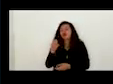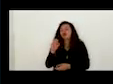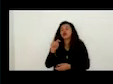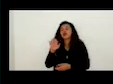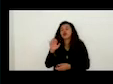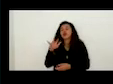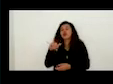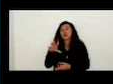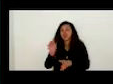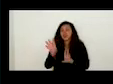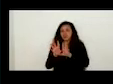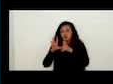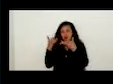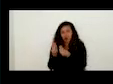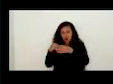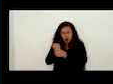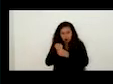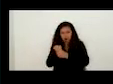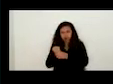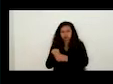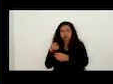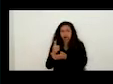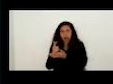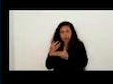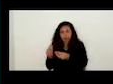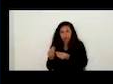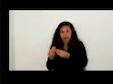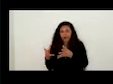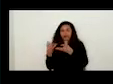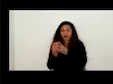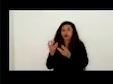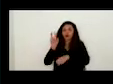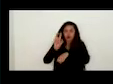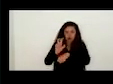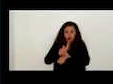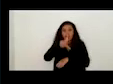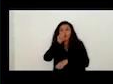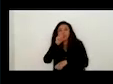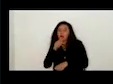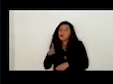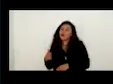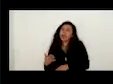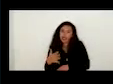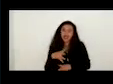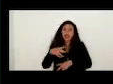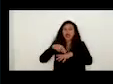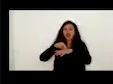proteínas. Por eso el queso está aquí junto al huevo, junto al pollo, junto al pescado, junto a las carnes.